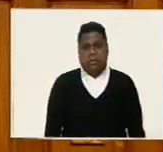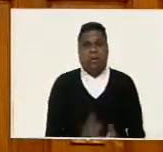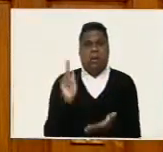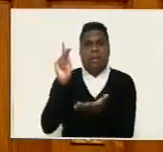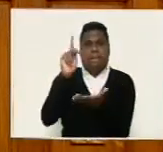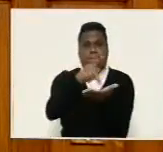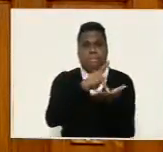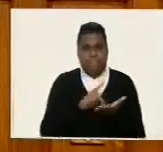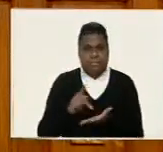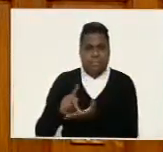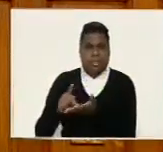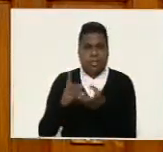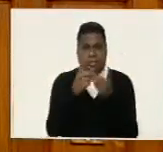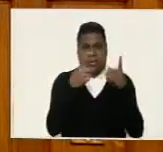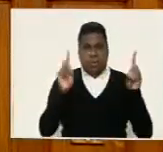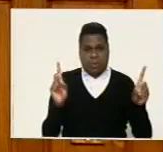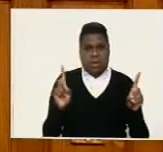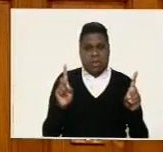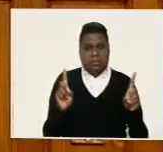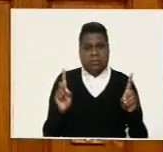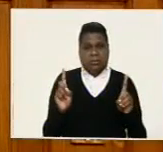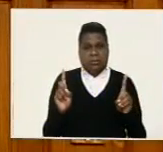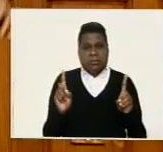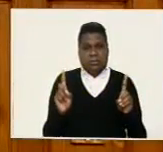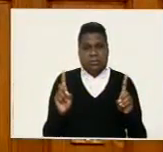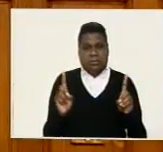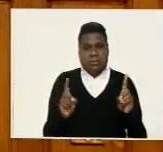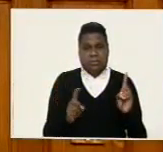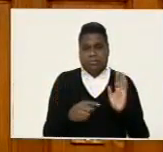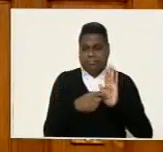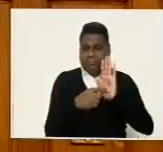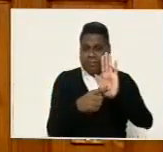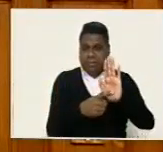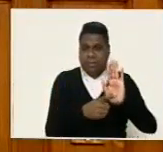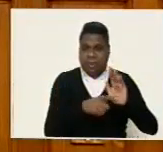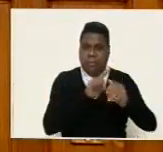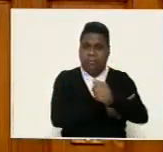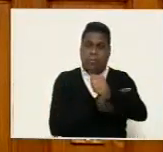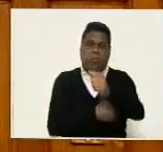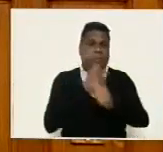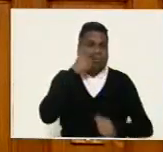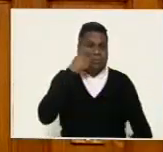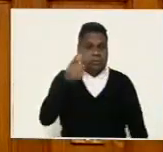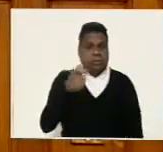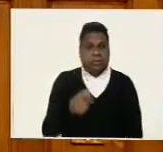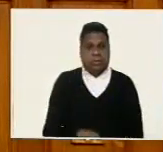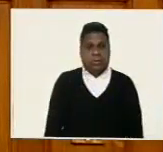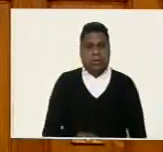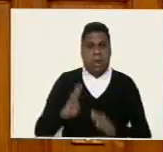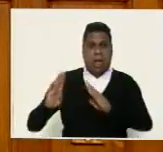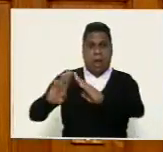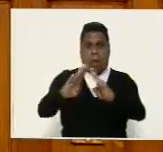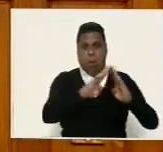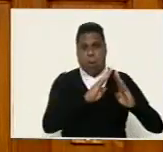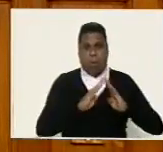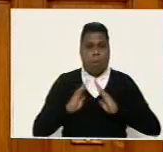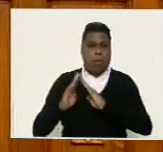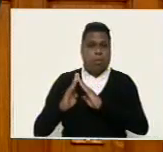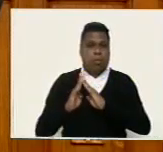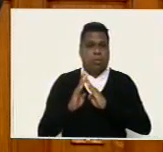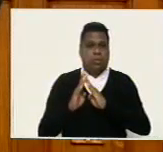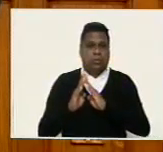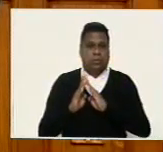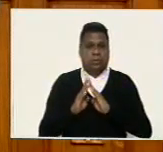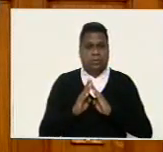participativa, protagónica, para consolidar el poder popular, las comunas, los consejos